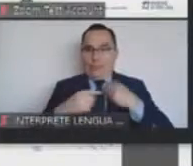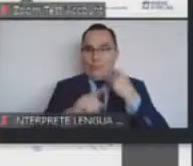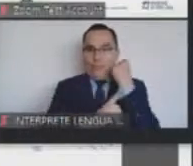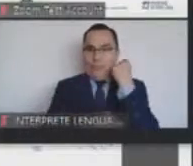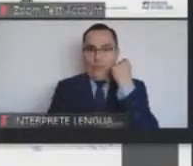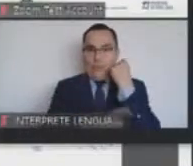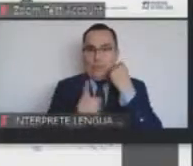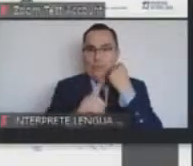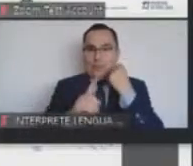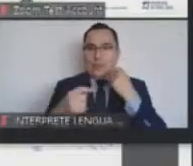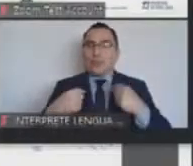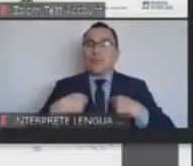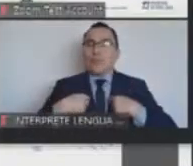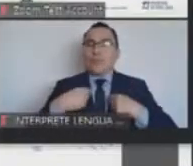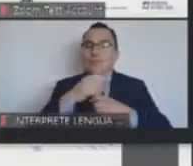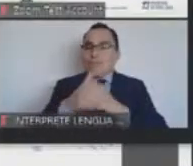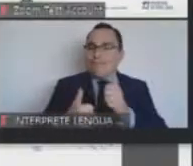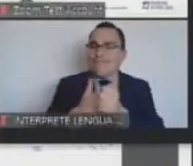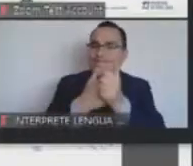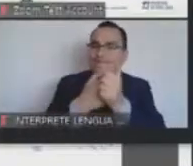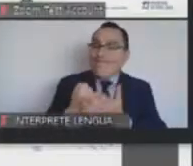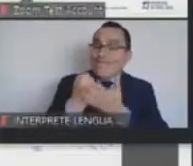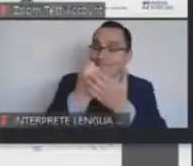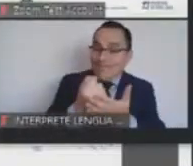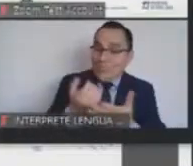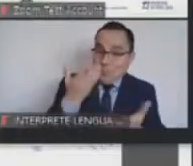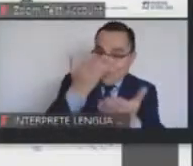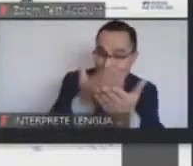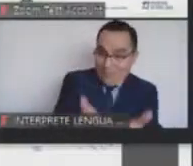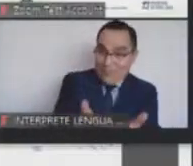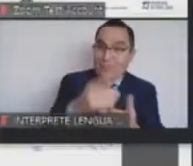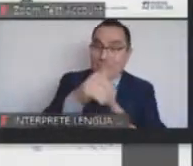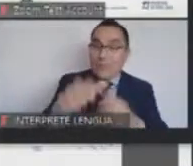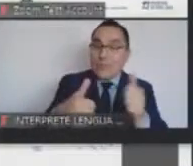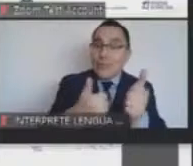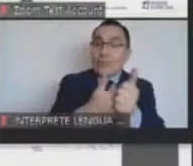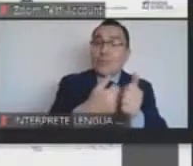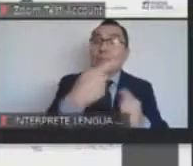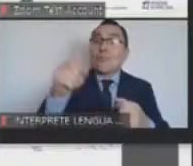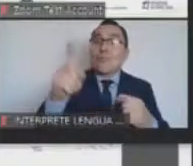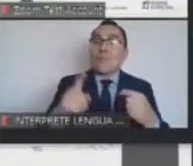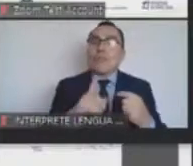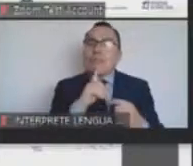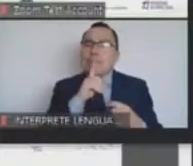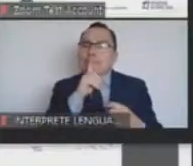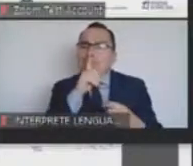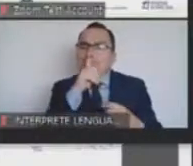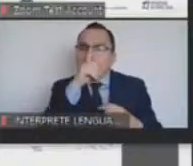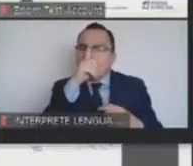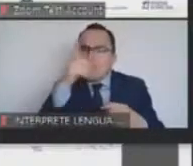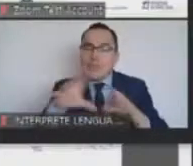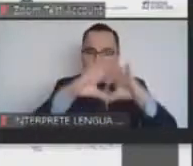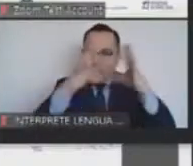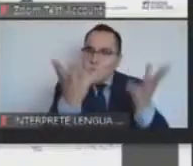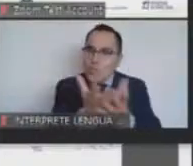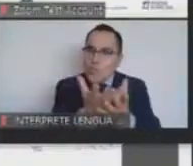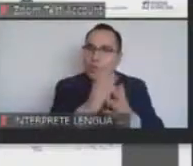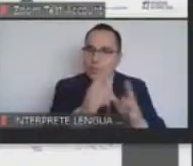de contribuir una perspectiva que complemente aquella que van a tener los especialistas del mundo del derecho hoy